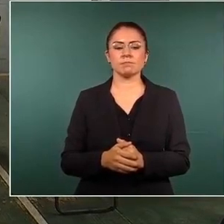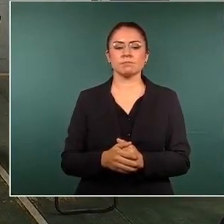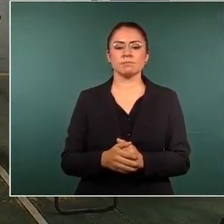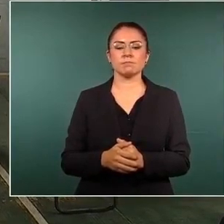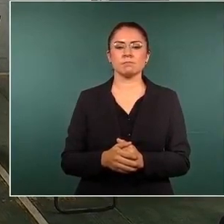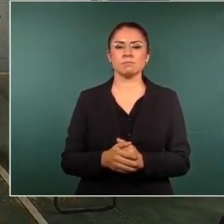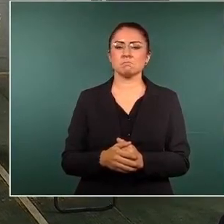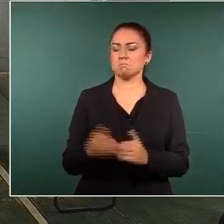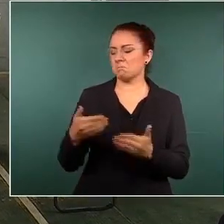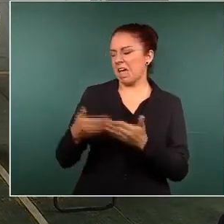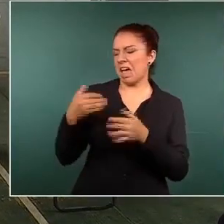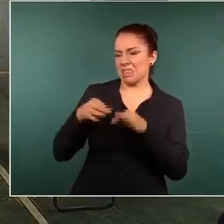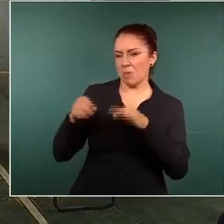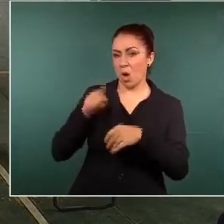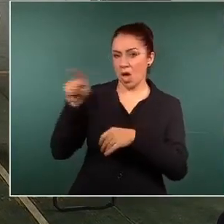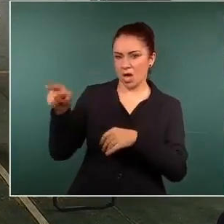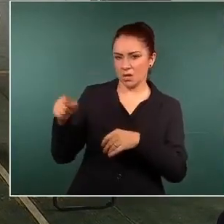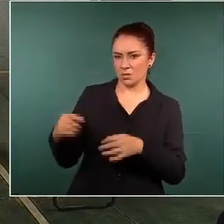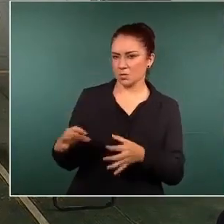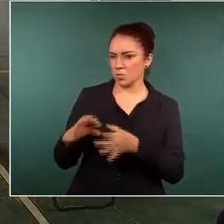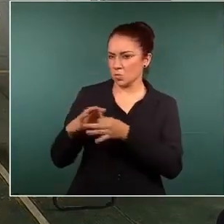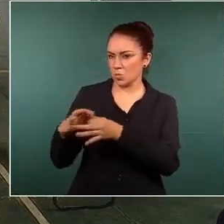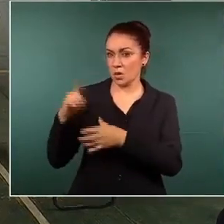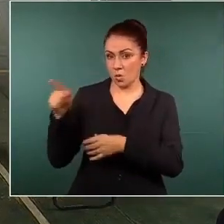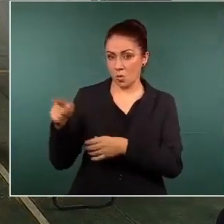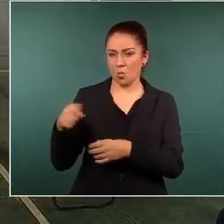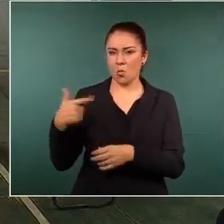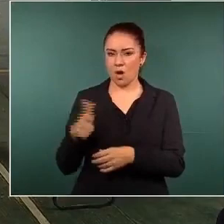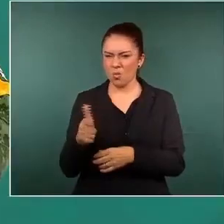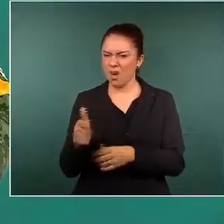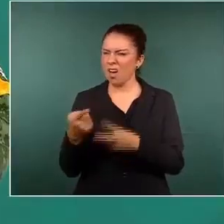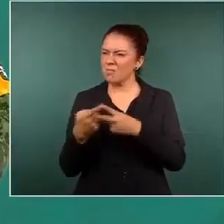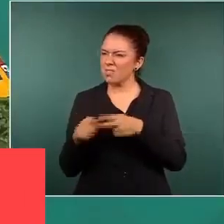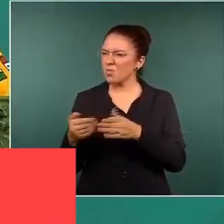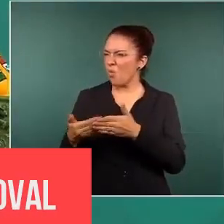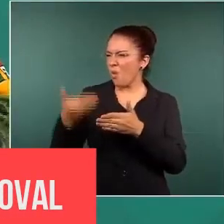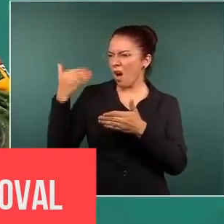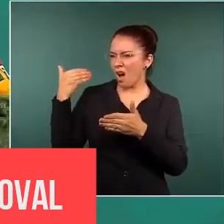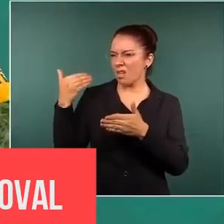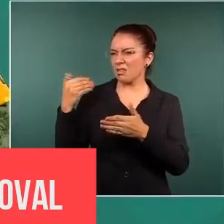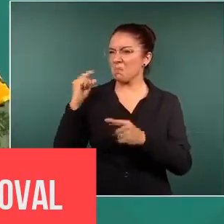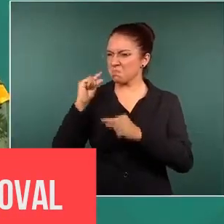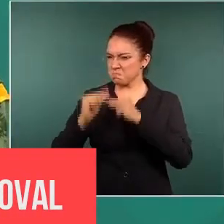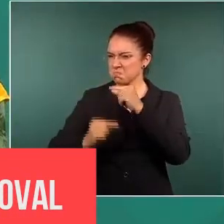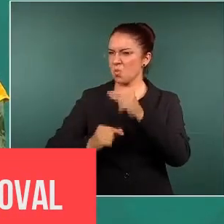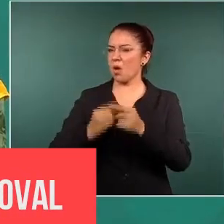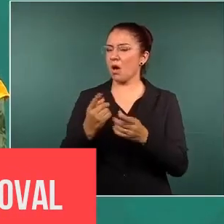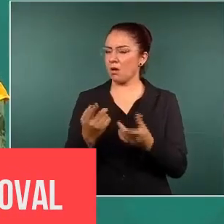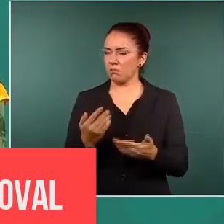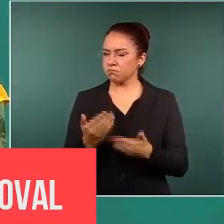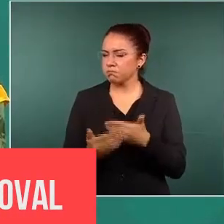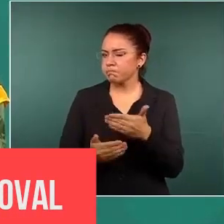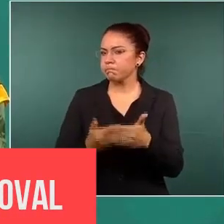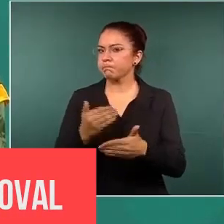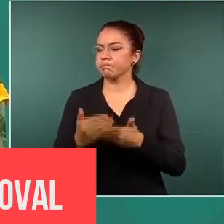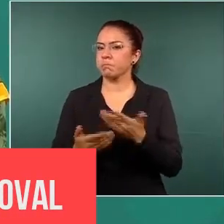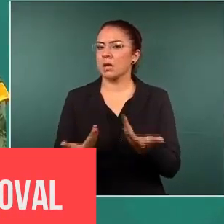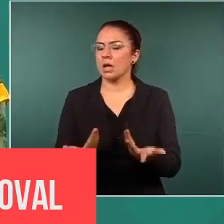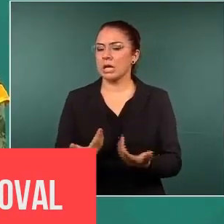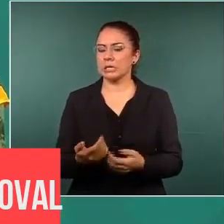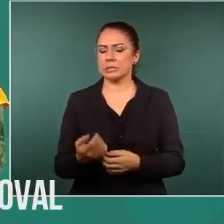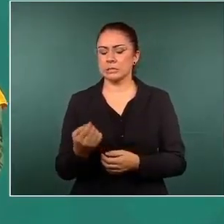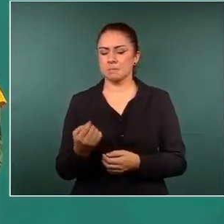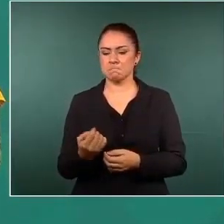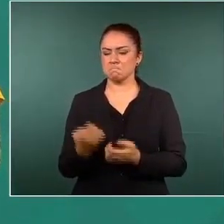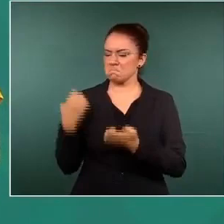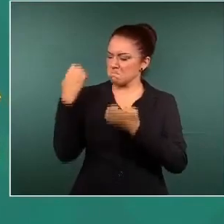esta operación se inició o se ha seguido desarrollando desde hace tiempo con el análisis